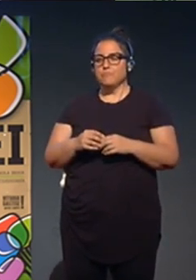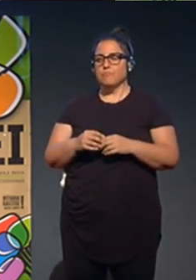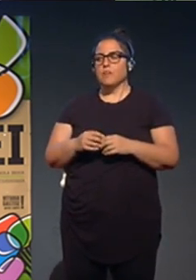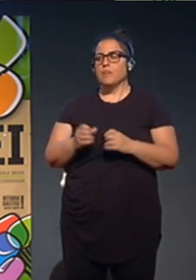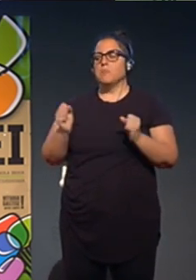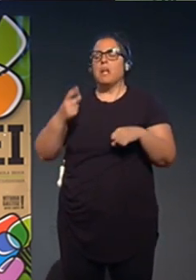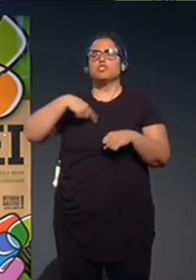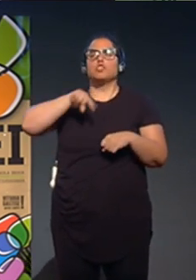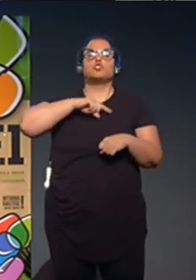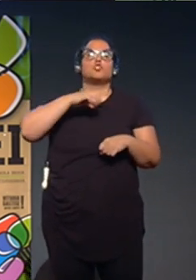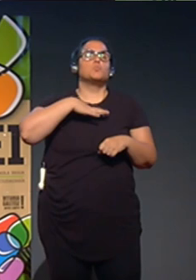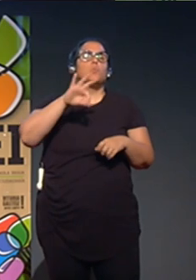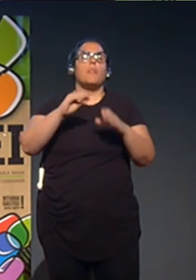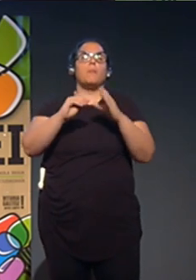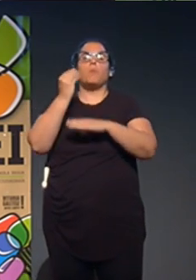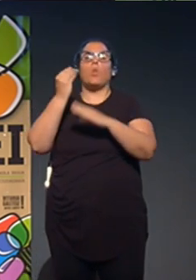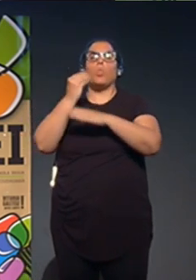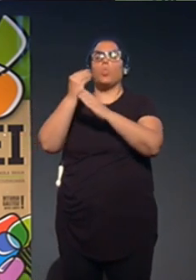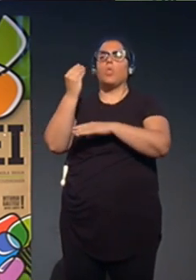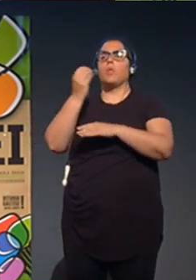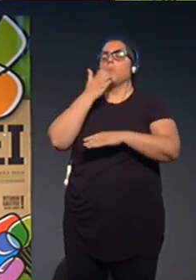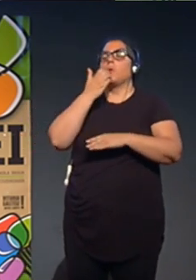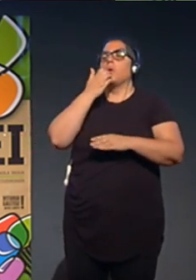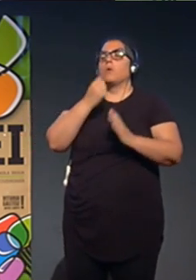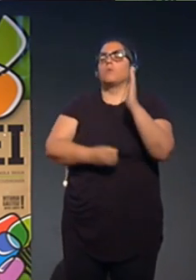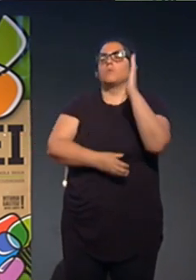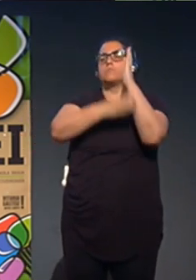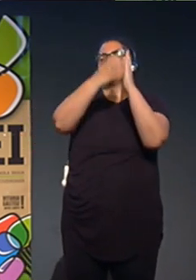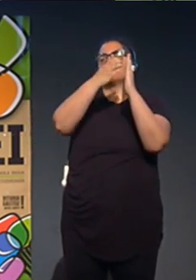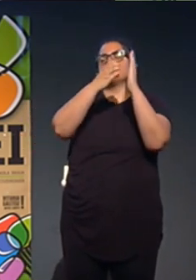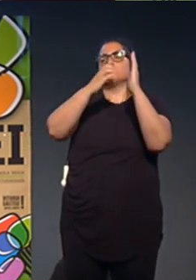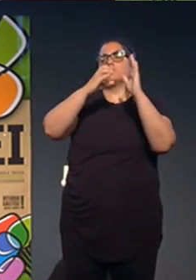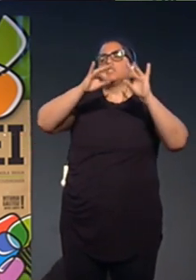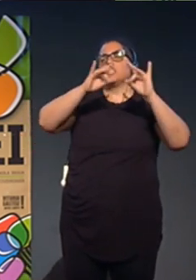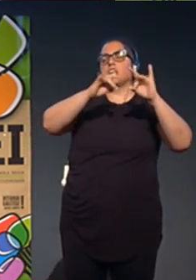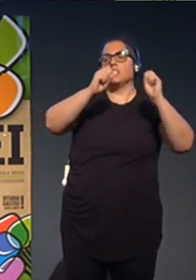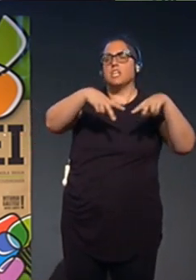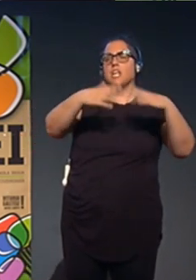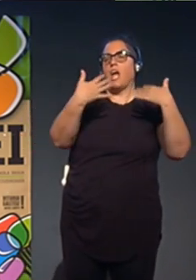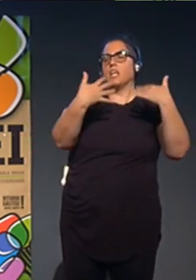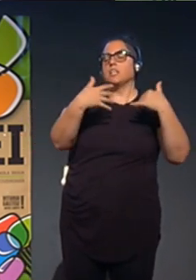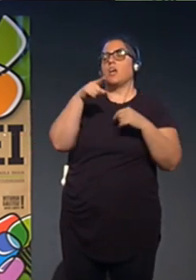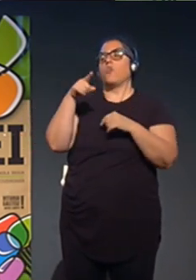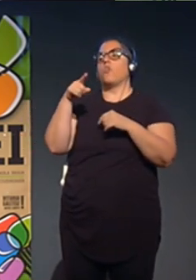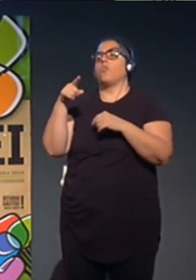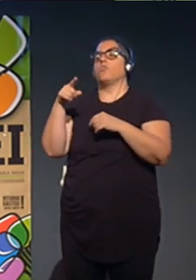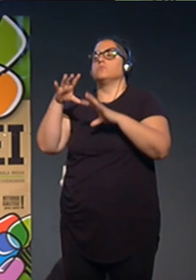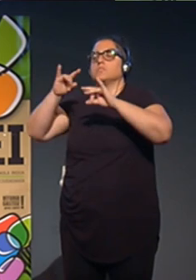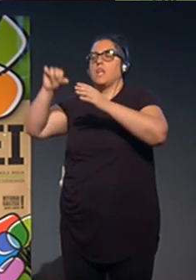producir por cultivos aeropónicos cultivos hidropónicos sin Tierra sin tierra